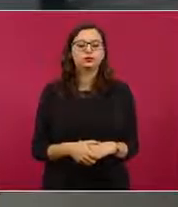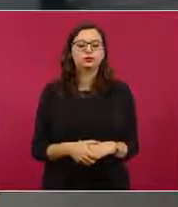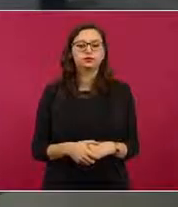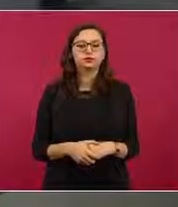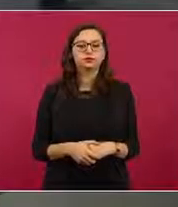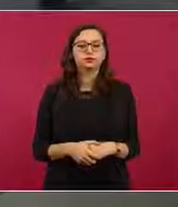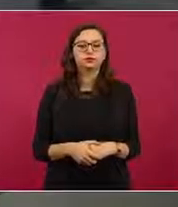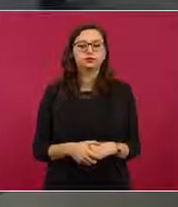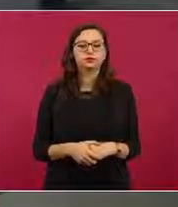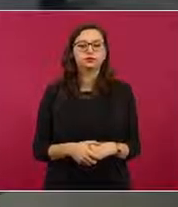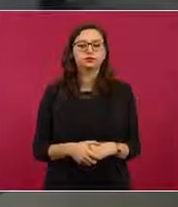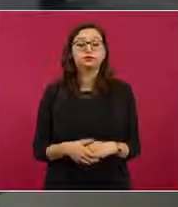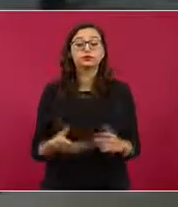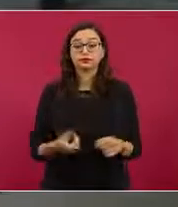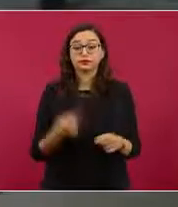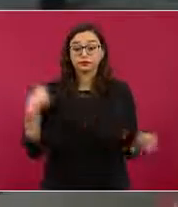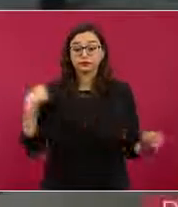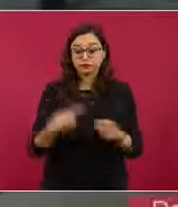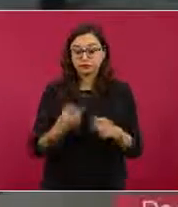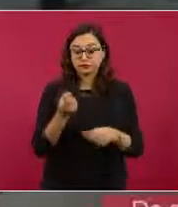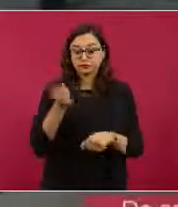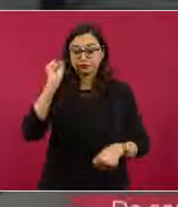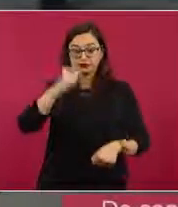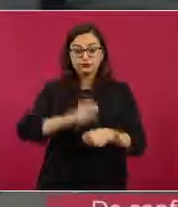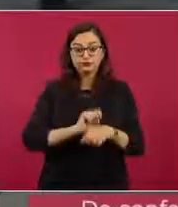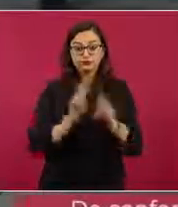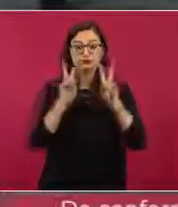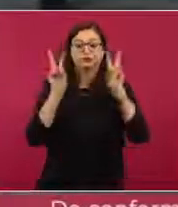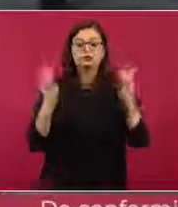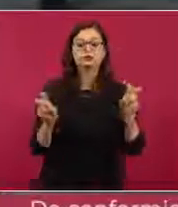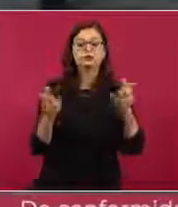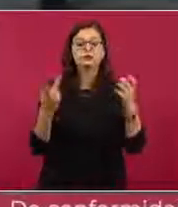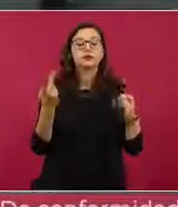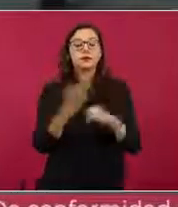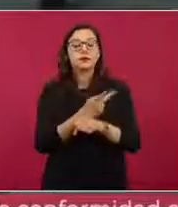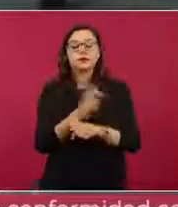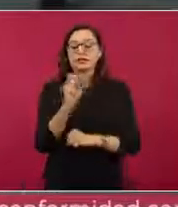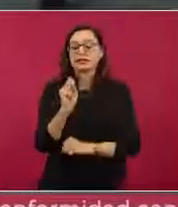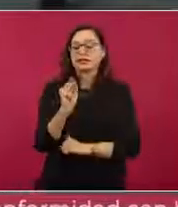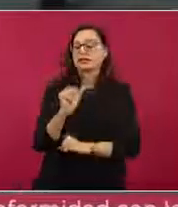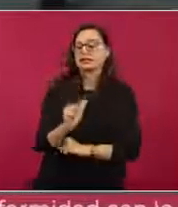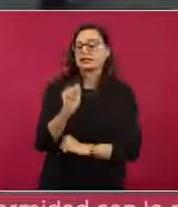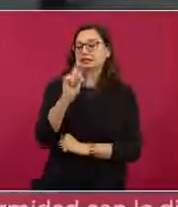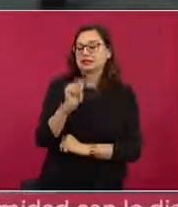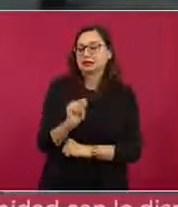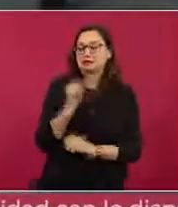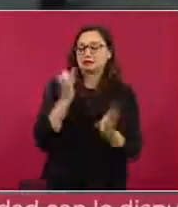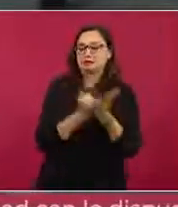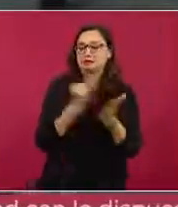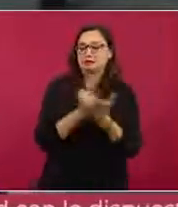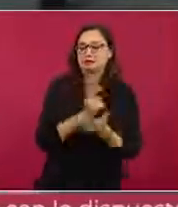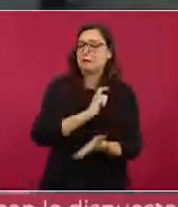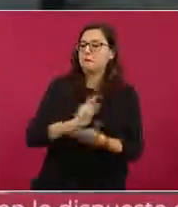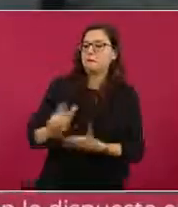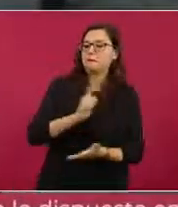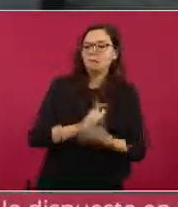de los deudores del SAT, los que no quieren pagar, que incluso se amparan, y habló de artistas,